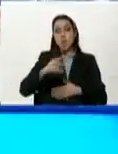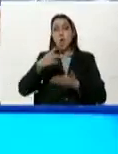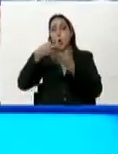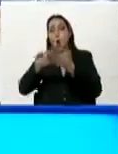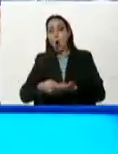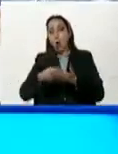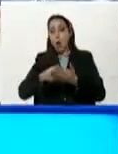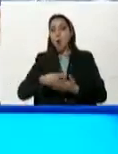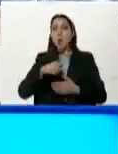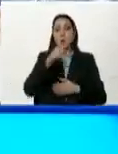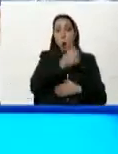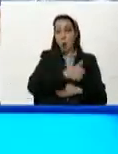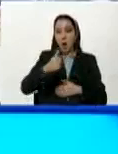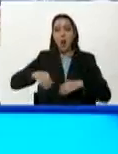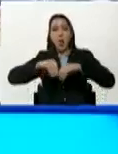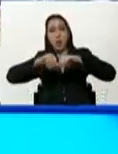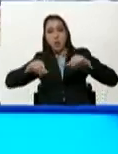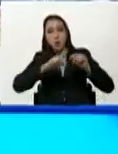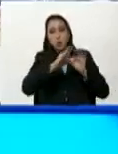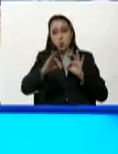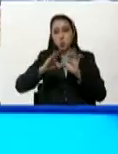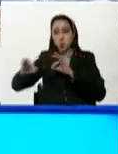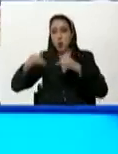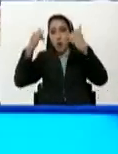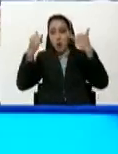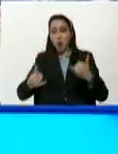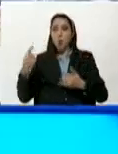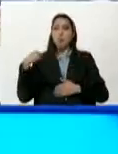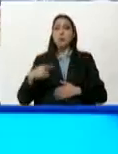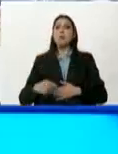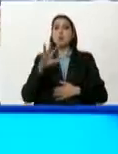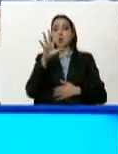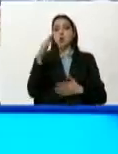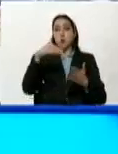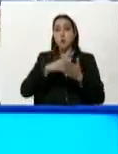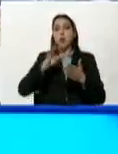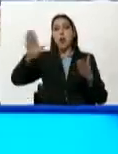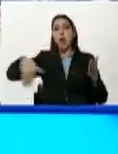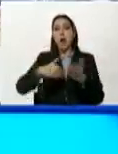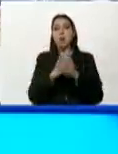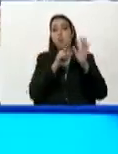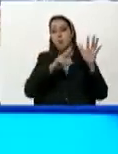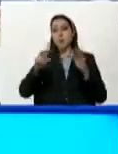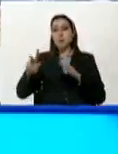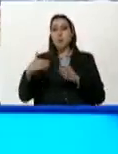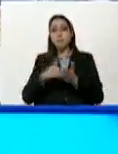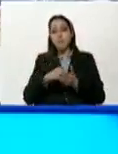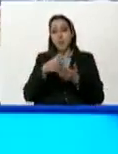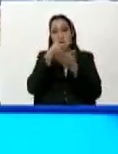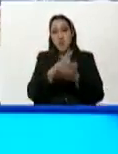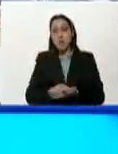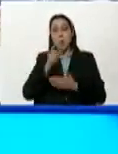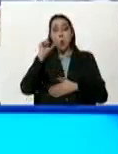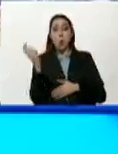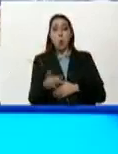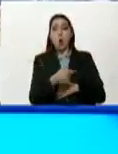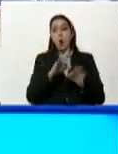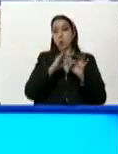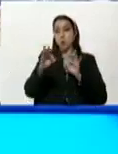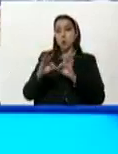por hectárea y ahora la tenemos entre 5.000 a 7.000 kilos por hectárea en el guárico